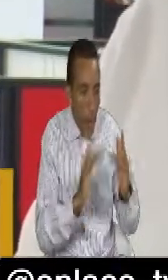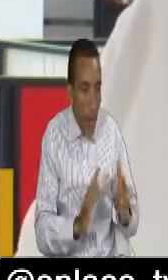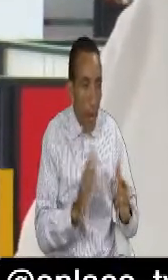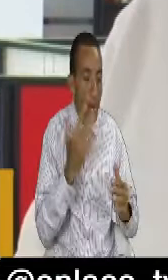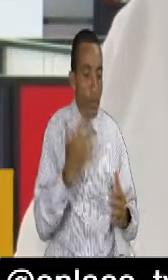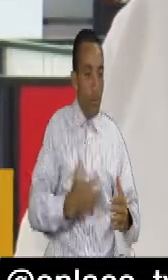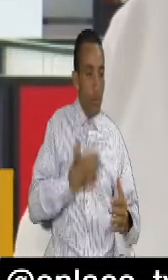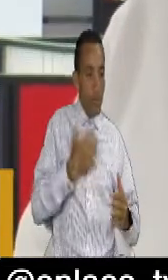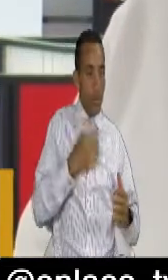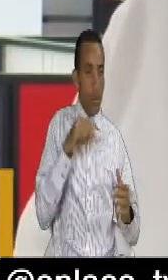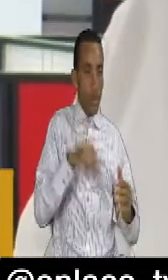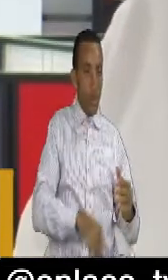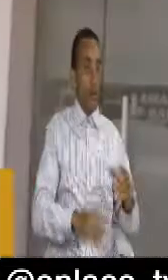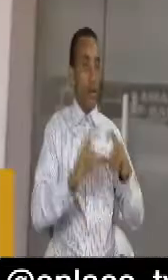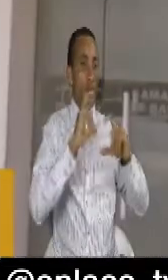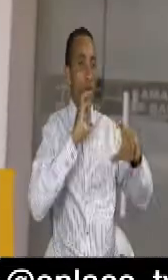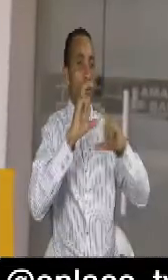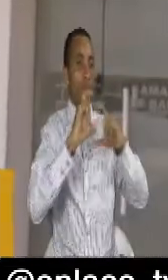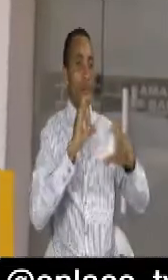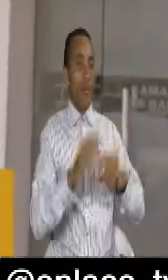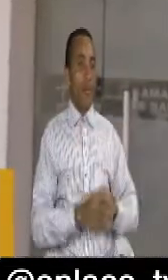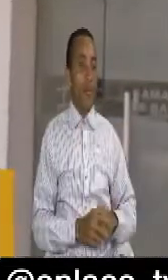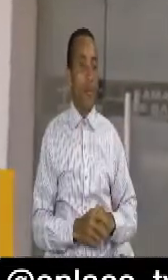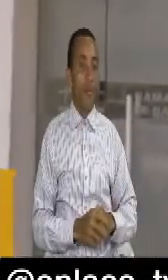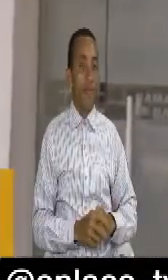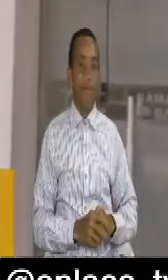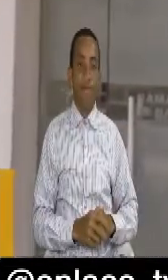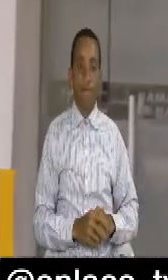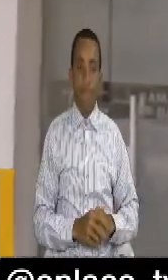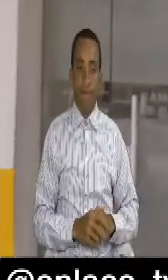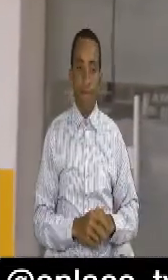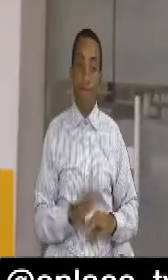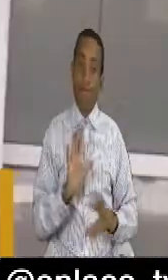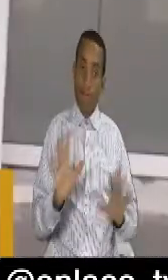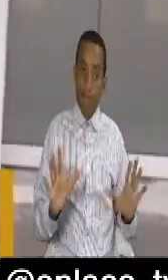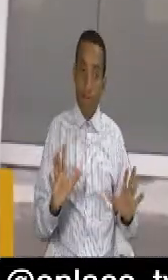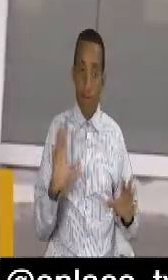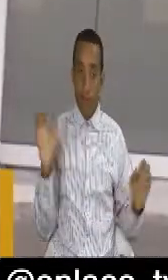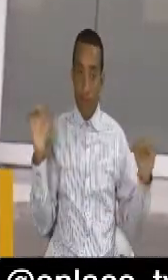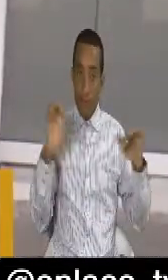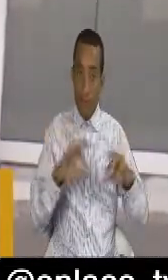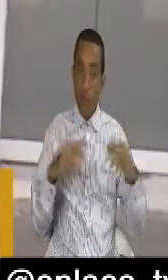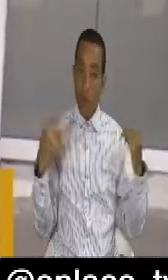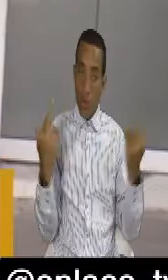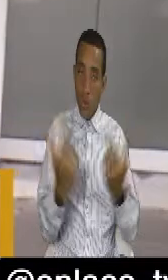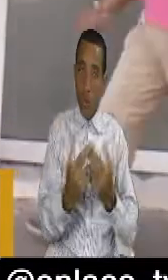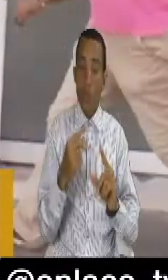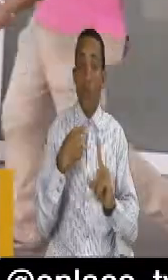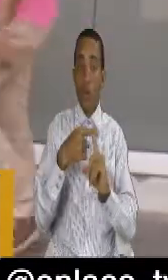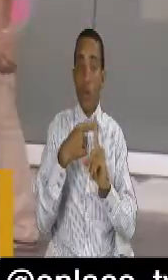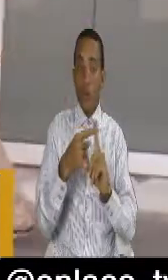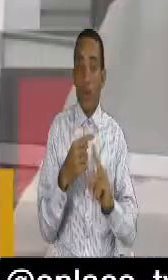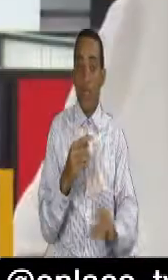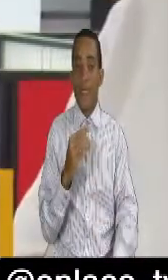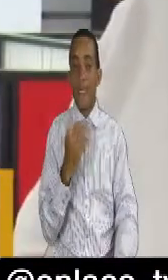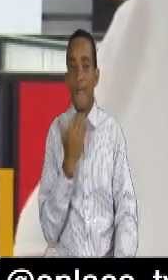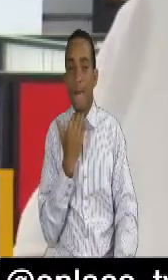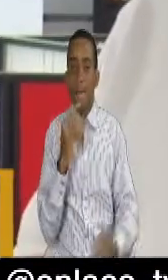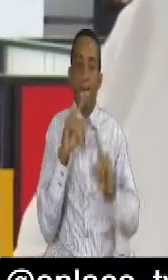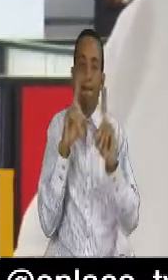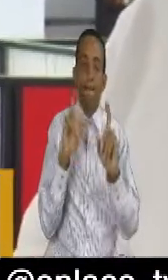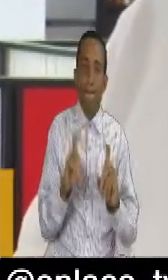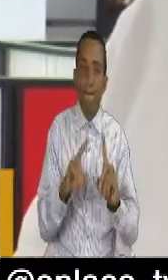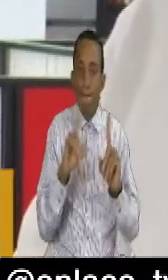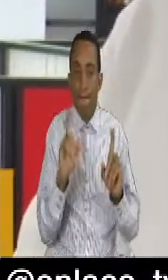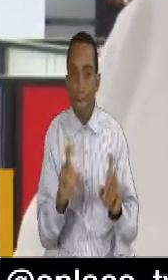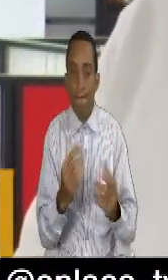en la Cámara de Comercio. De acuerdo con la ejecutiva, aunque el encuentro puede calificarse como positivo, aún hay muchas dudas en ciernes. Había el